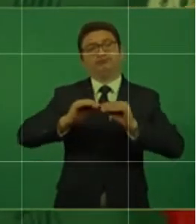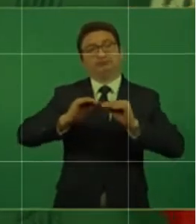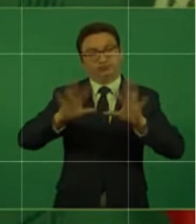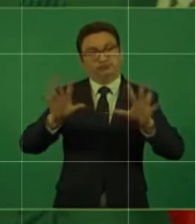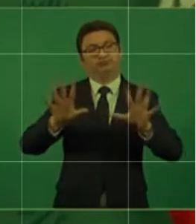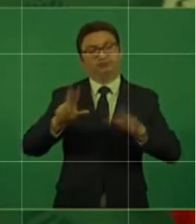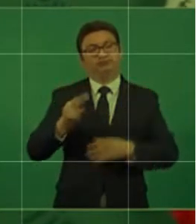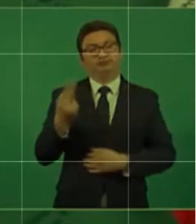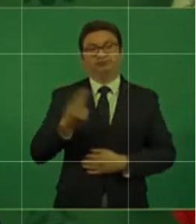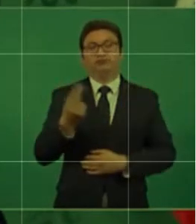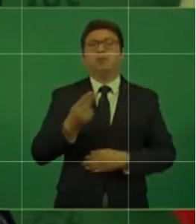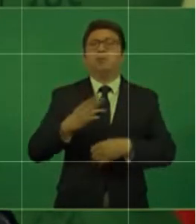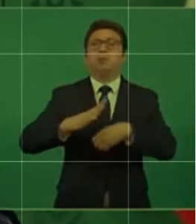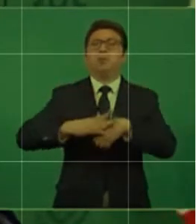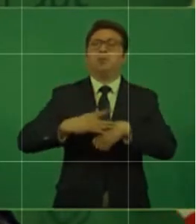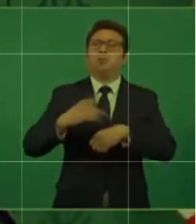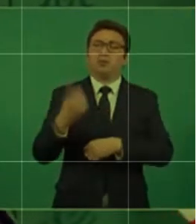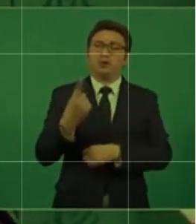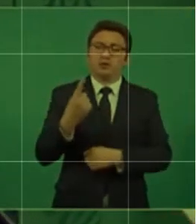porque